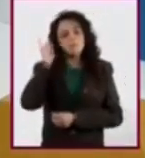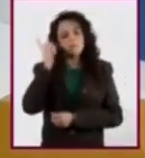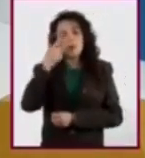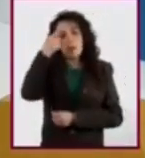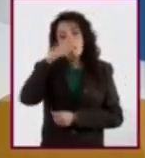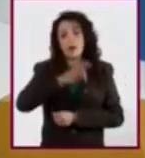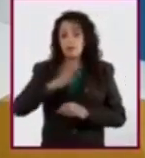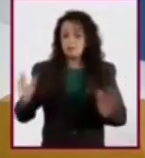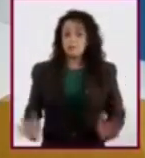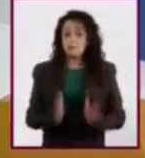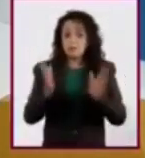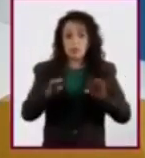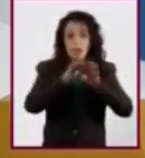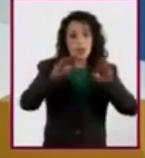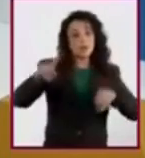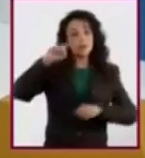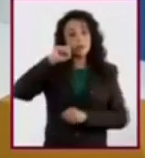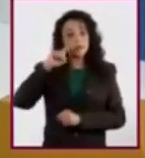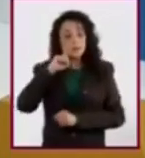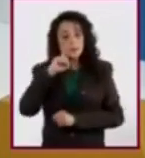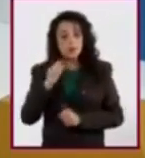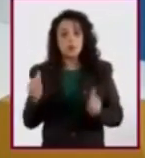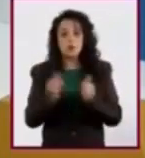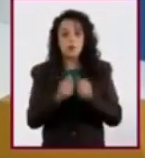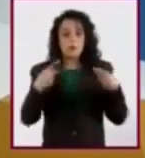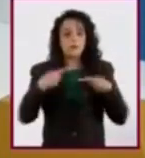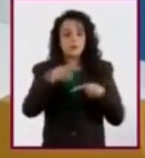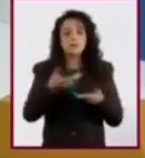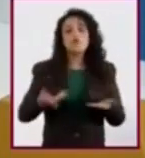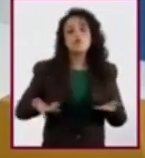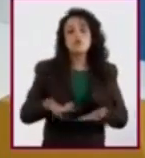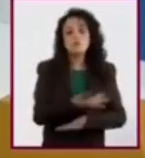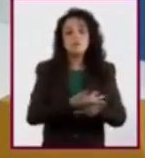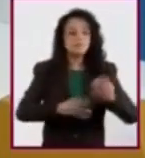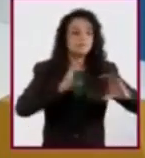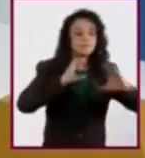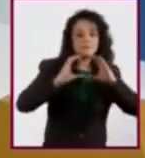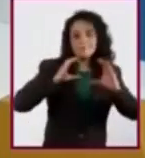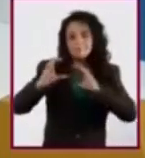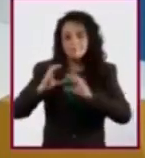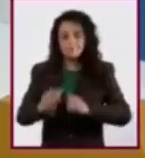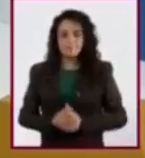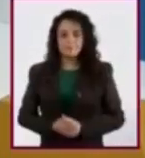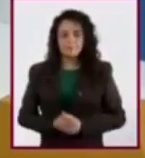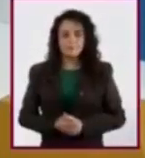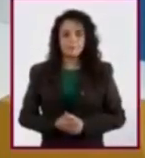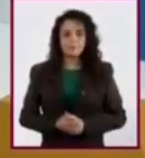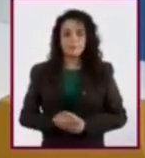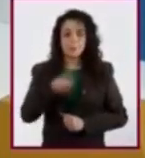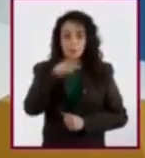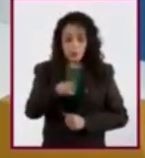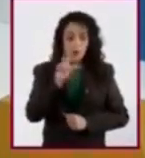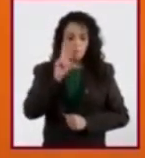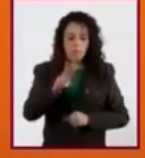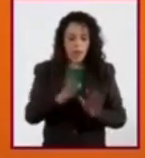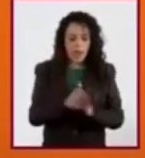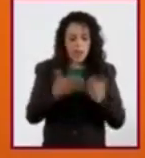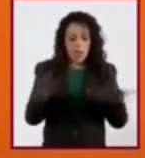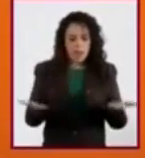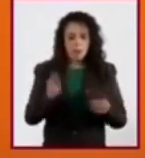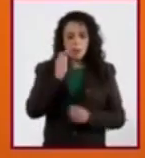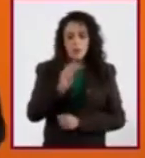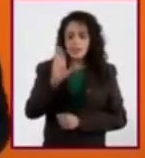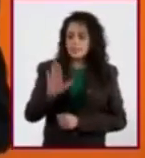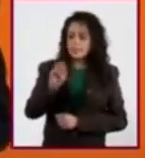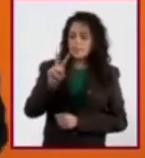género en sus relaciones con las personas con las que conviven. Les invito a consultar su libro de texto de Formación